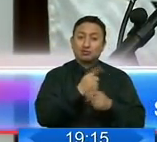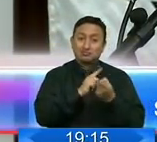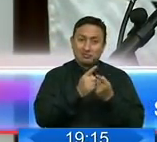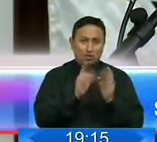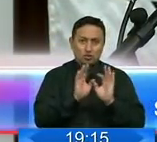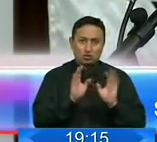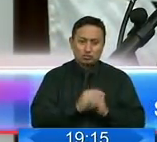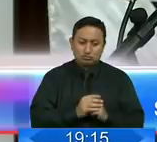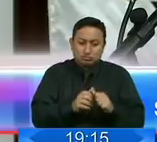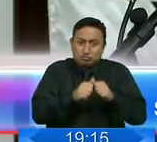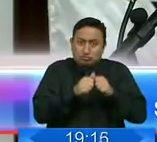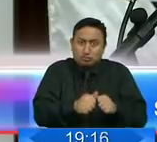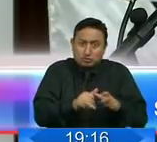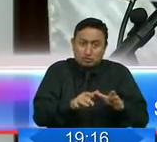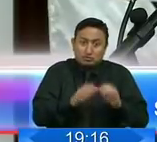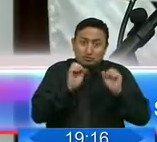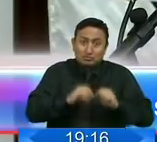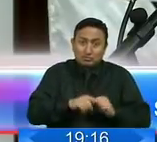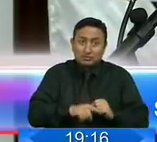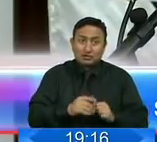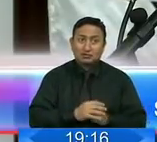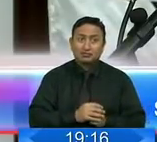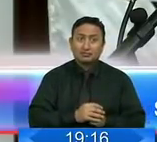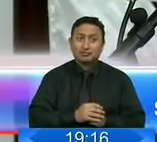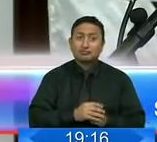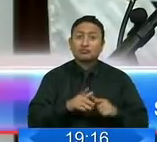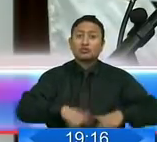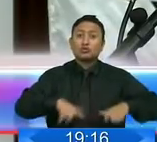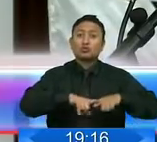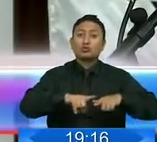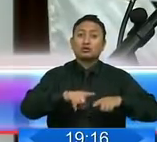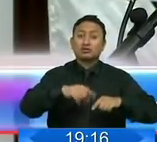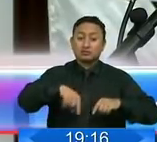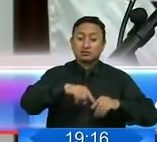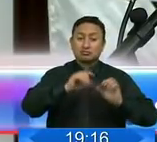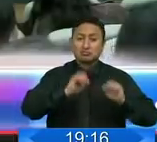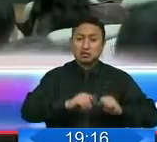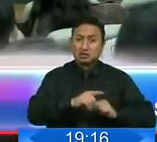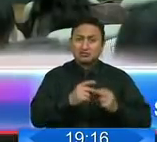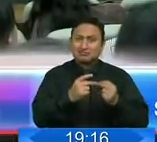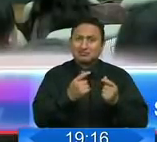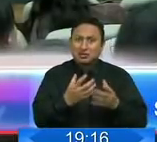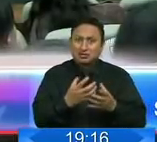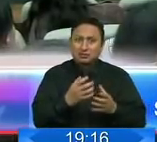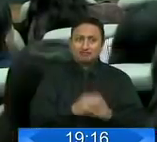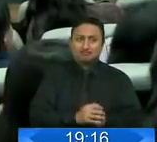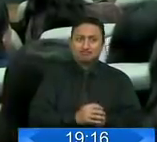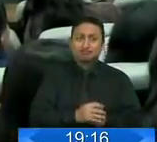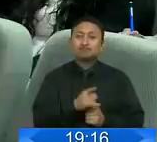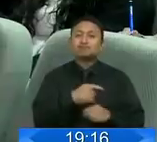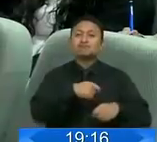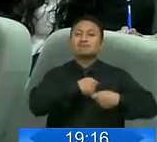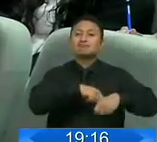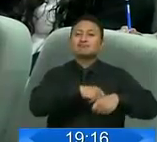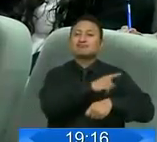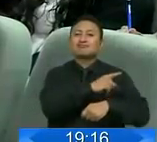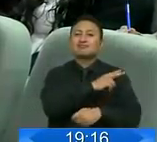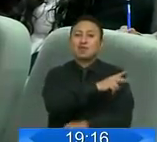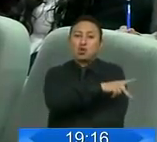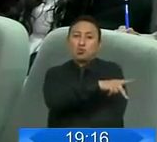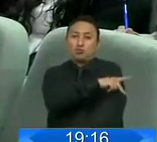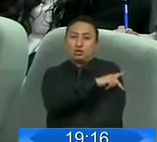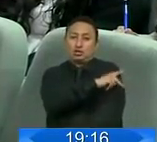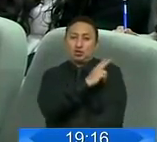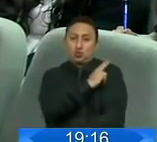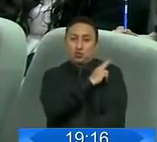además permite su comercialización en puntos más cercanos a su grado de madurez. Tema abordado en un taller en la Escuela Politécnica Nacional en la ciudad de